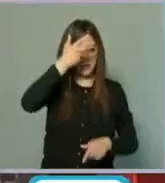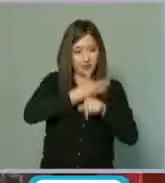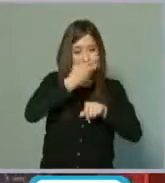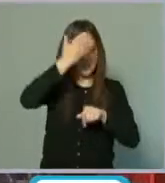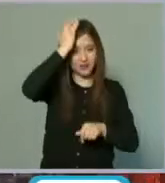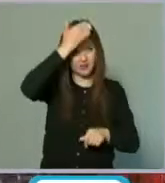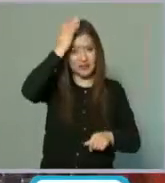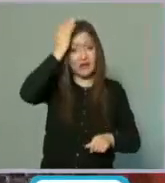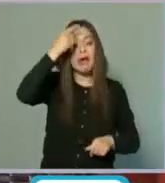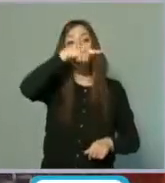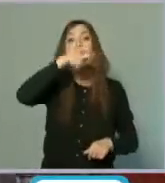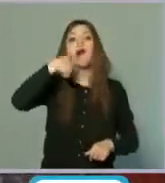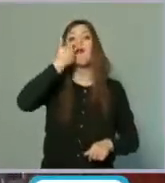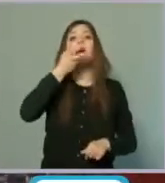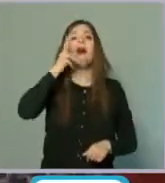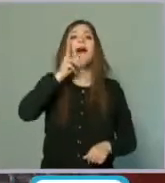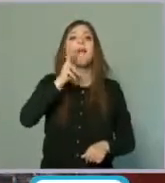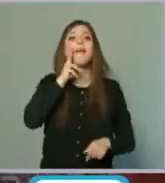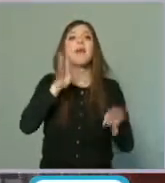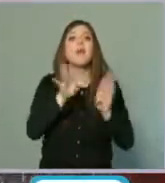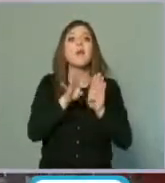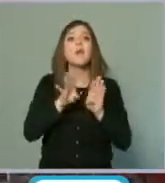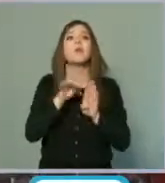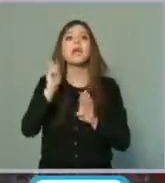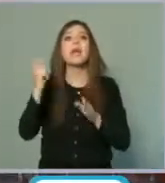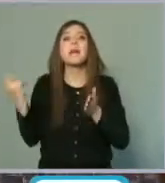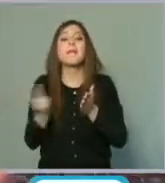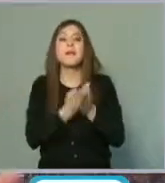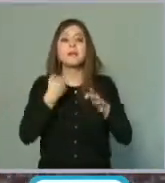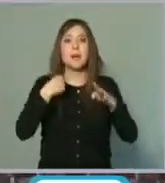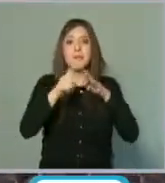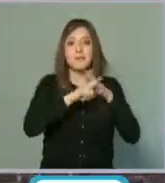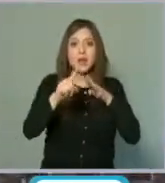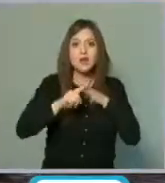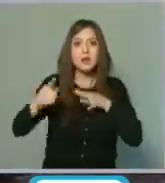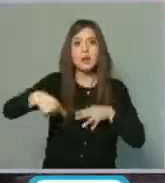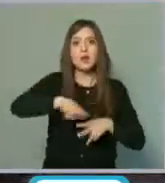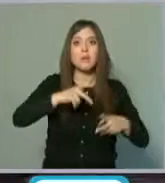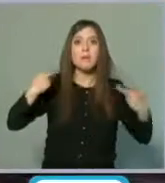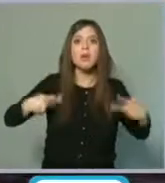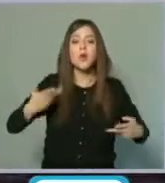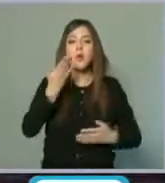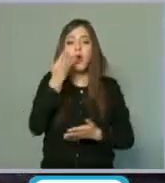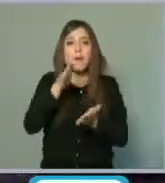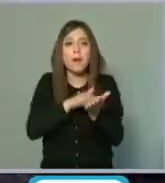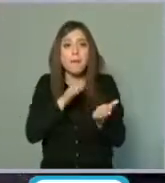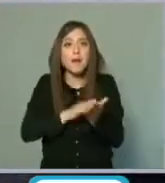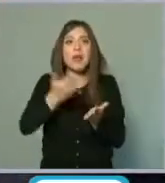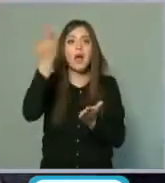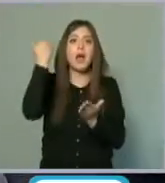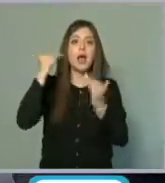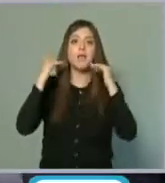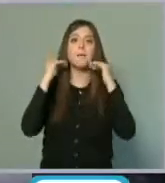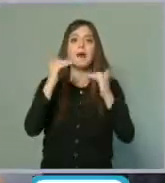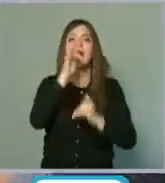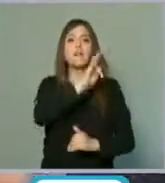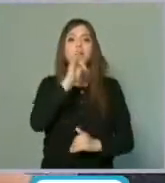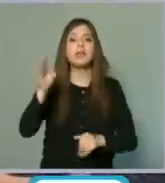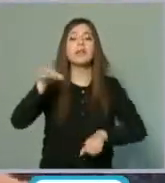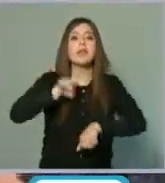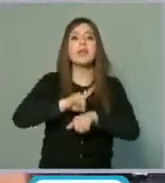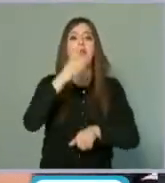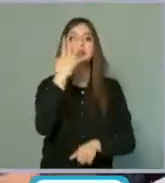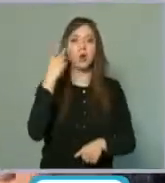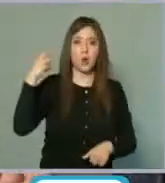una nueva solución al estatus migratorio de estos jóvenes indocumentados, había puesto una fecha límite del 5 de marzo, pero